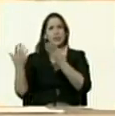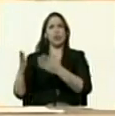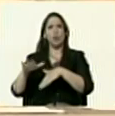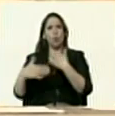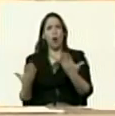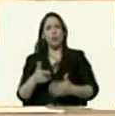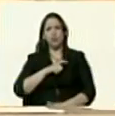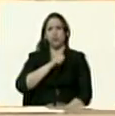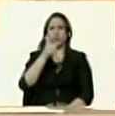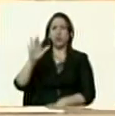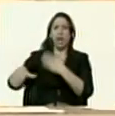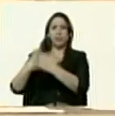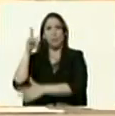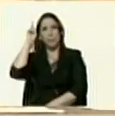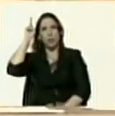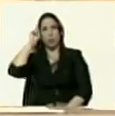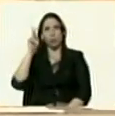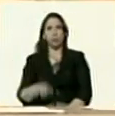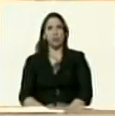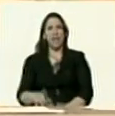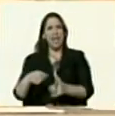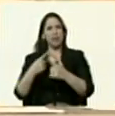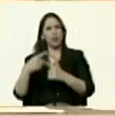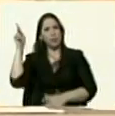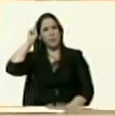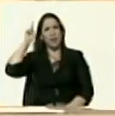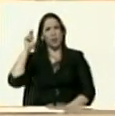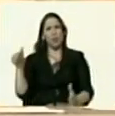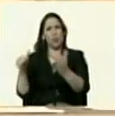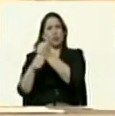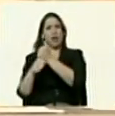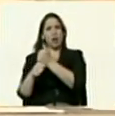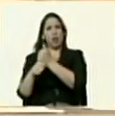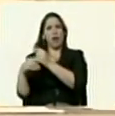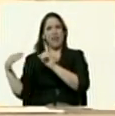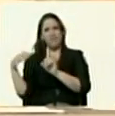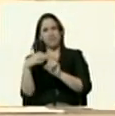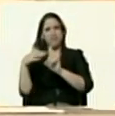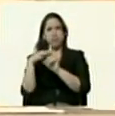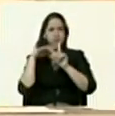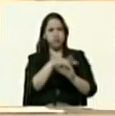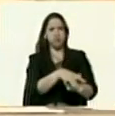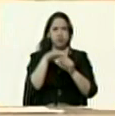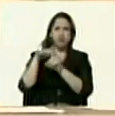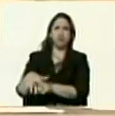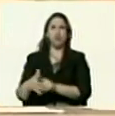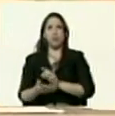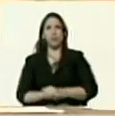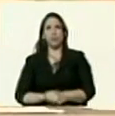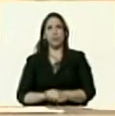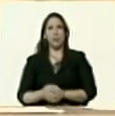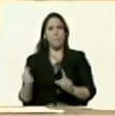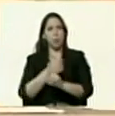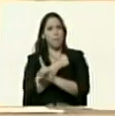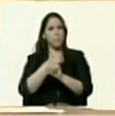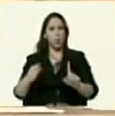autobús hasta el Perú. Y en Perú lo que han conseguido es discriminación, explotación salvaje.